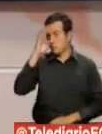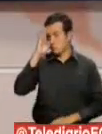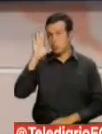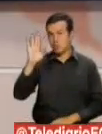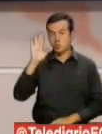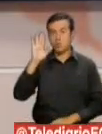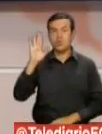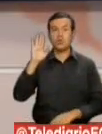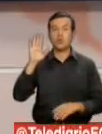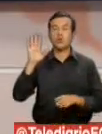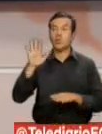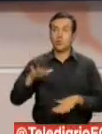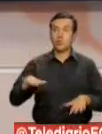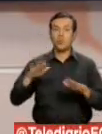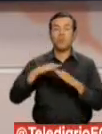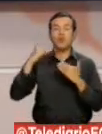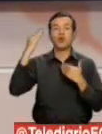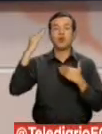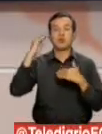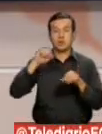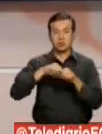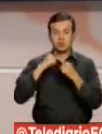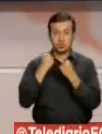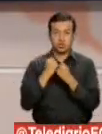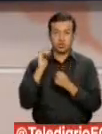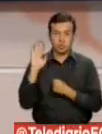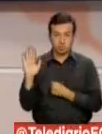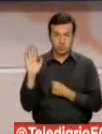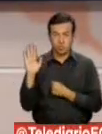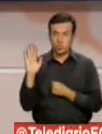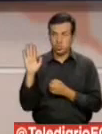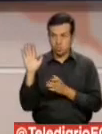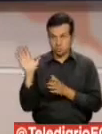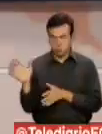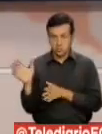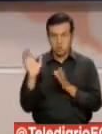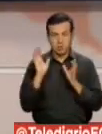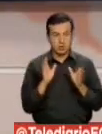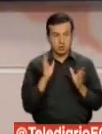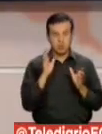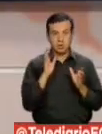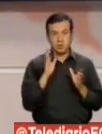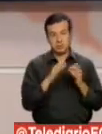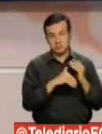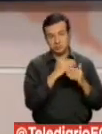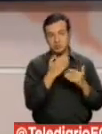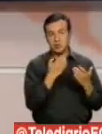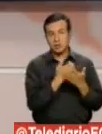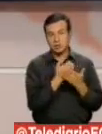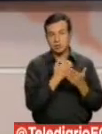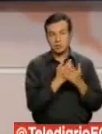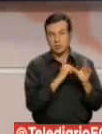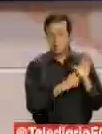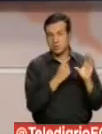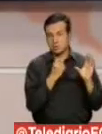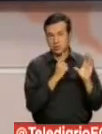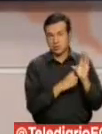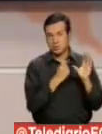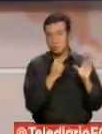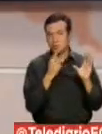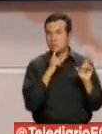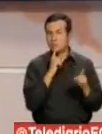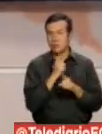siendo socialista en la parte política, ojo. Pero en la parte pragmática, digamos, son una economía capitalista. O sea, es muy